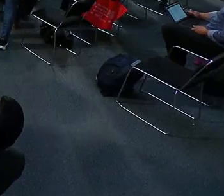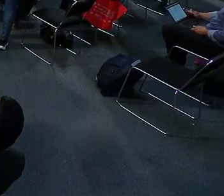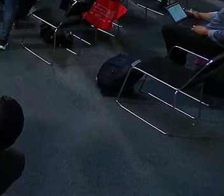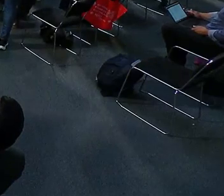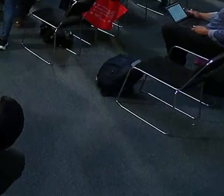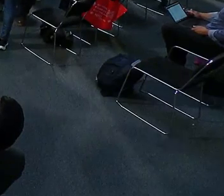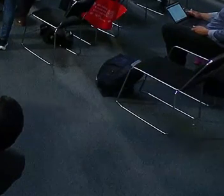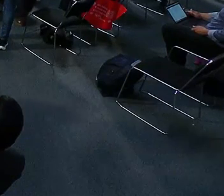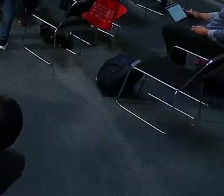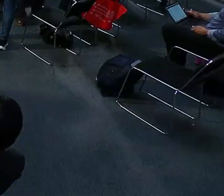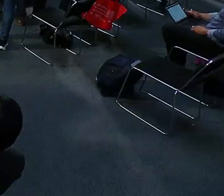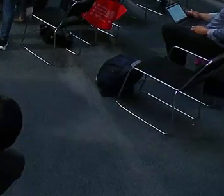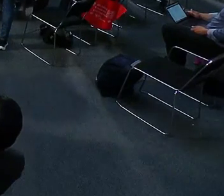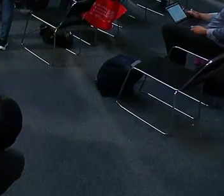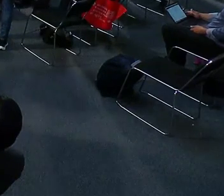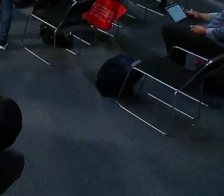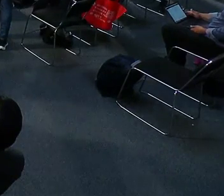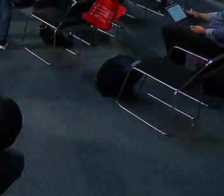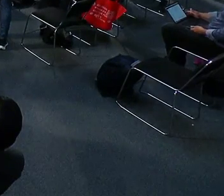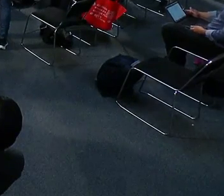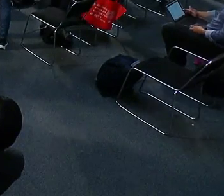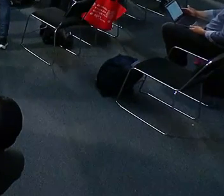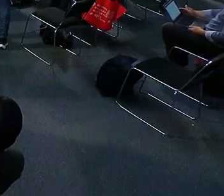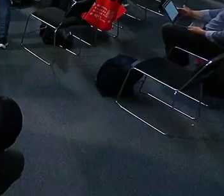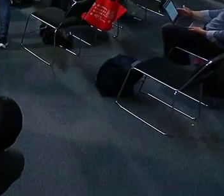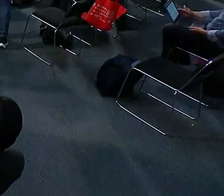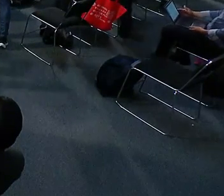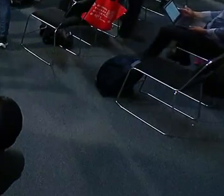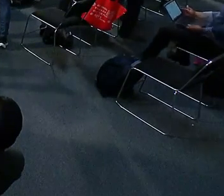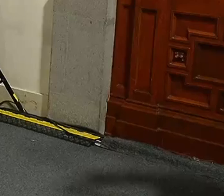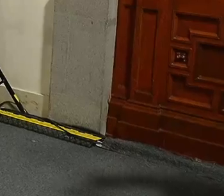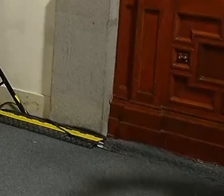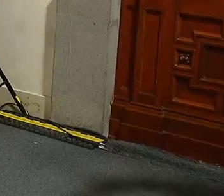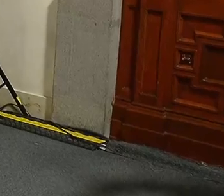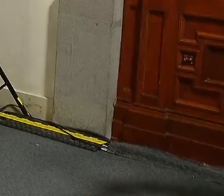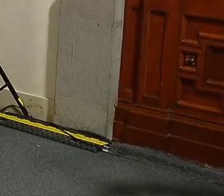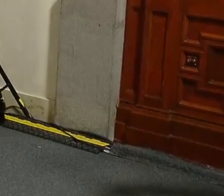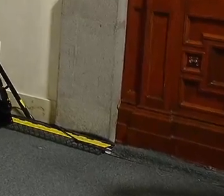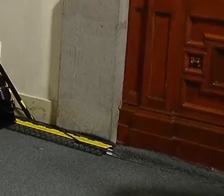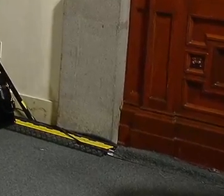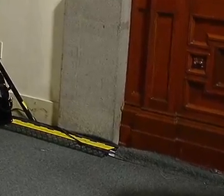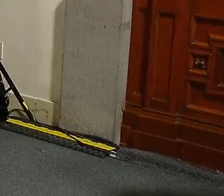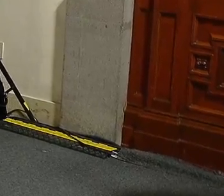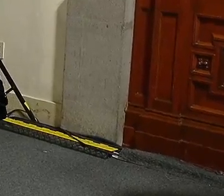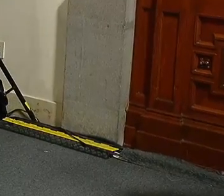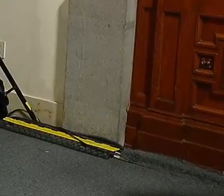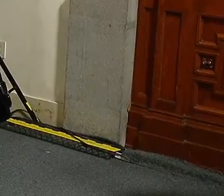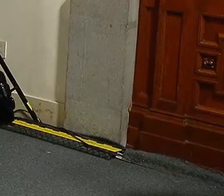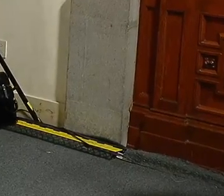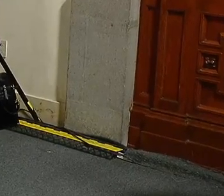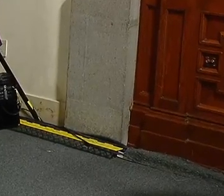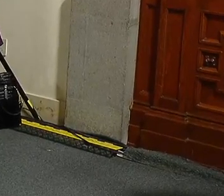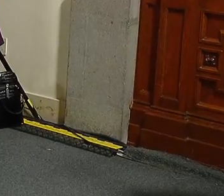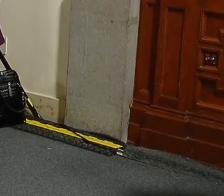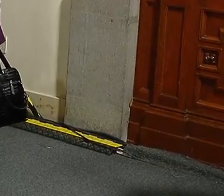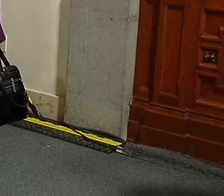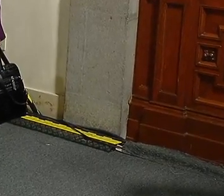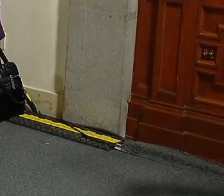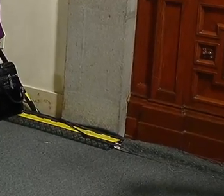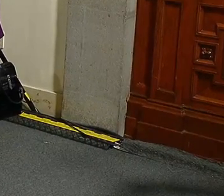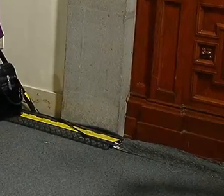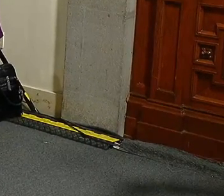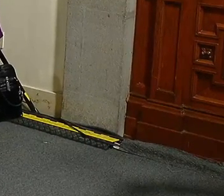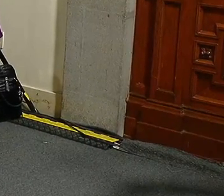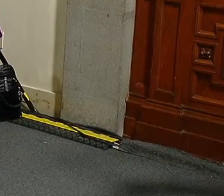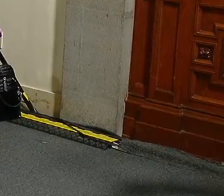venga tú eres inteligente pero tu mamá es más inteligente eso sí ¿cómo se llama? ¿cómo se